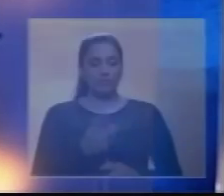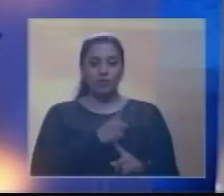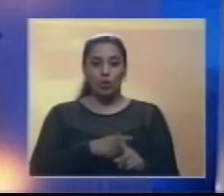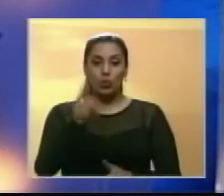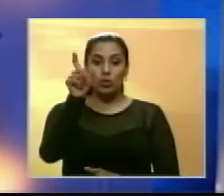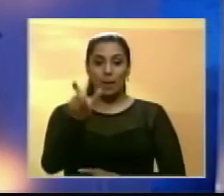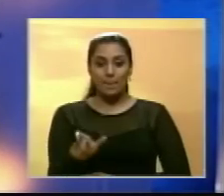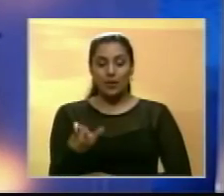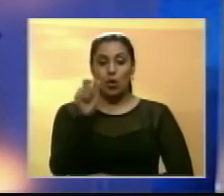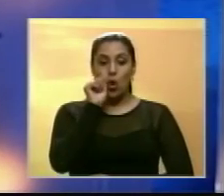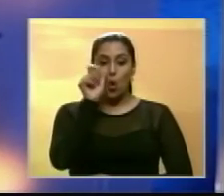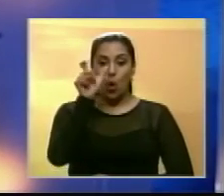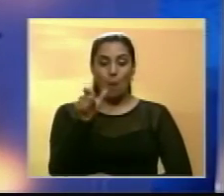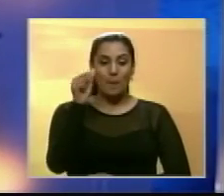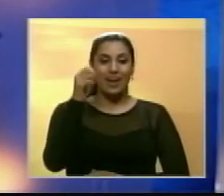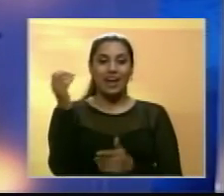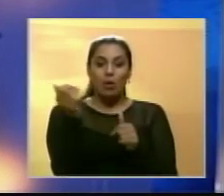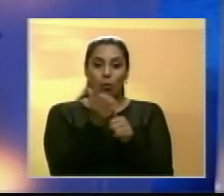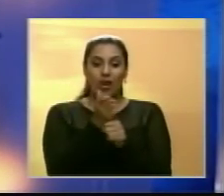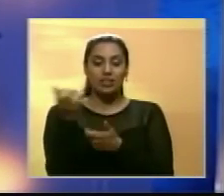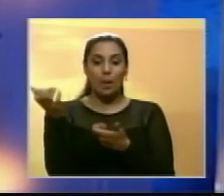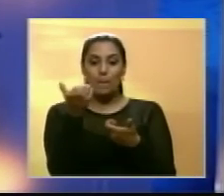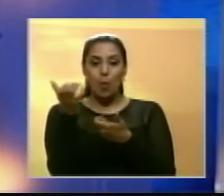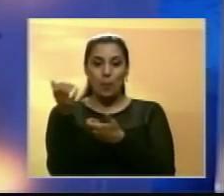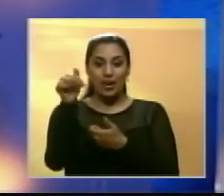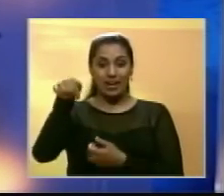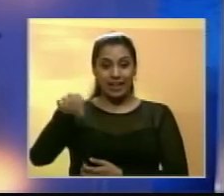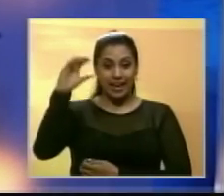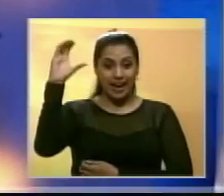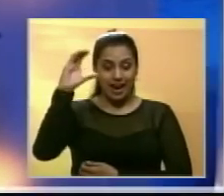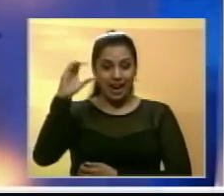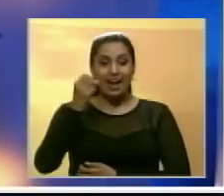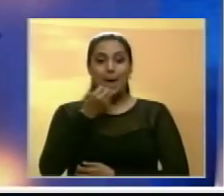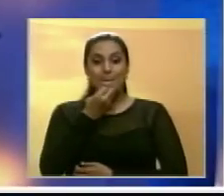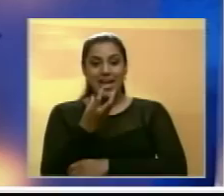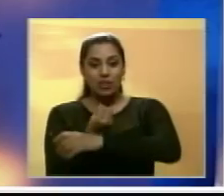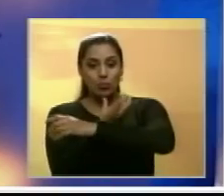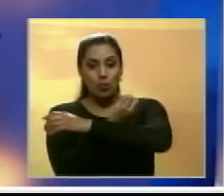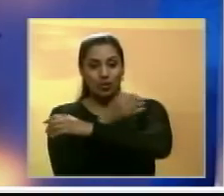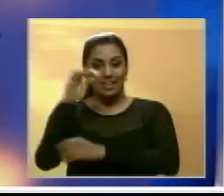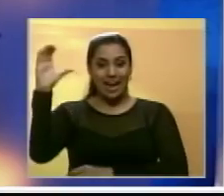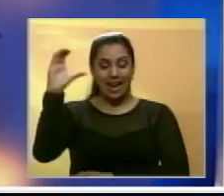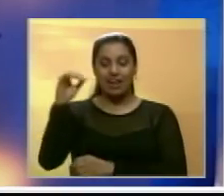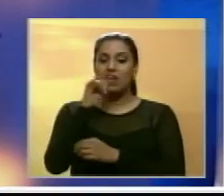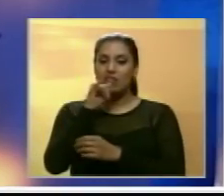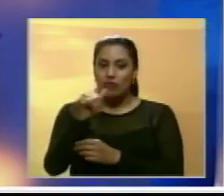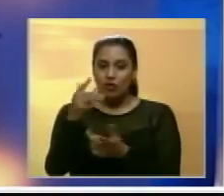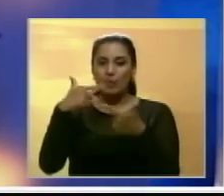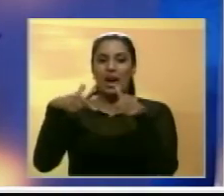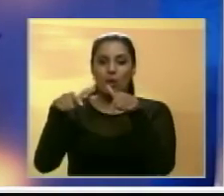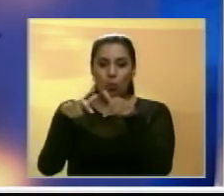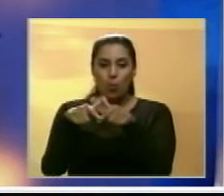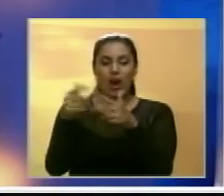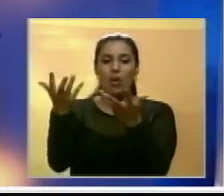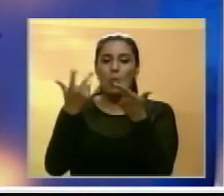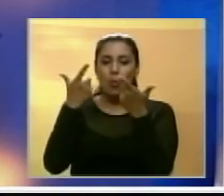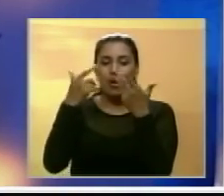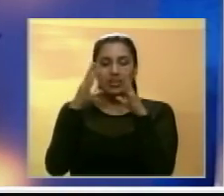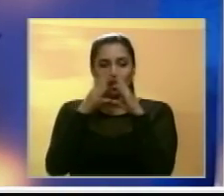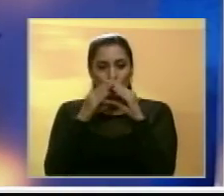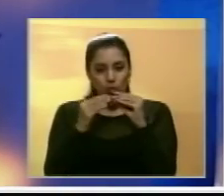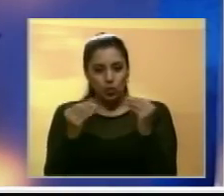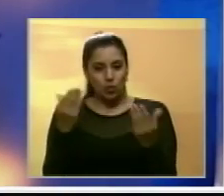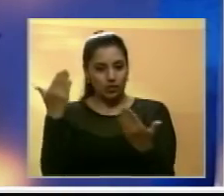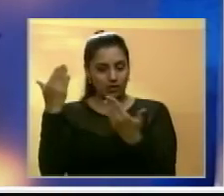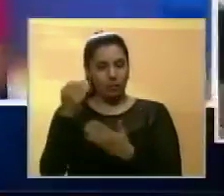Un cadáver de un hombre fue hallado por los bomberos del Distrito Capital en Bellomonte, aquí en Caracas. Euclides Sotillo se encuentra en el lugar y nos trae todos los